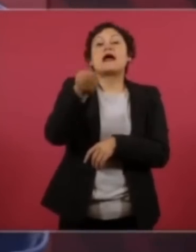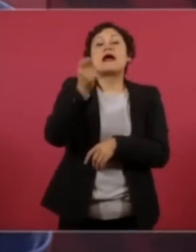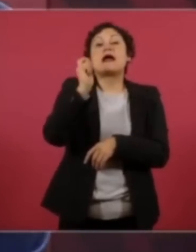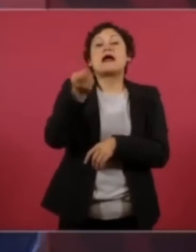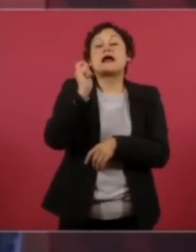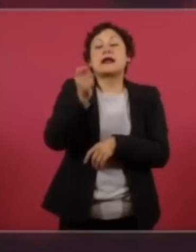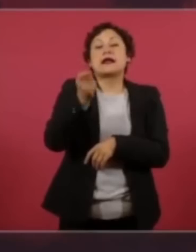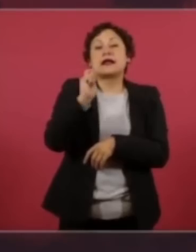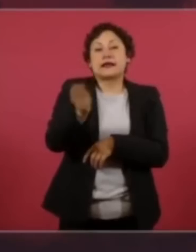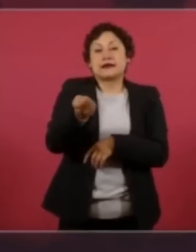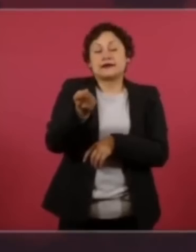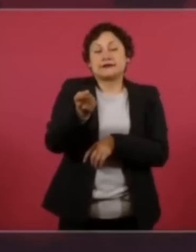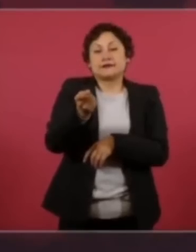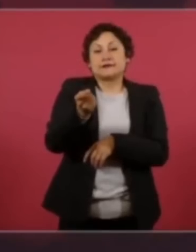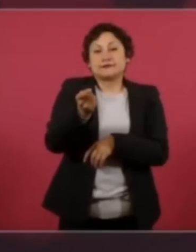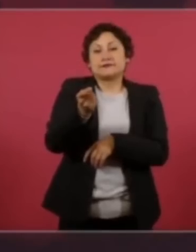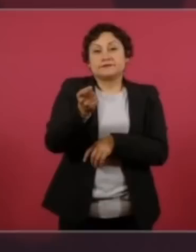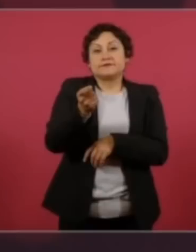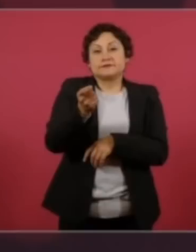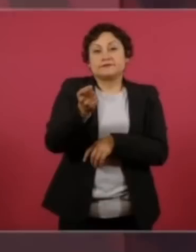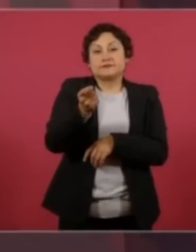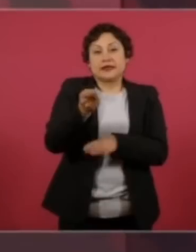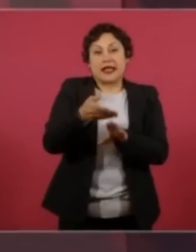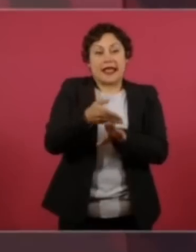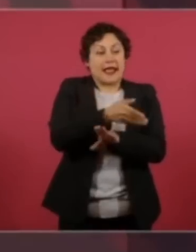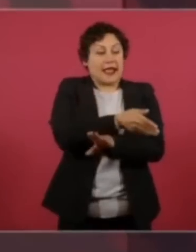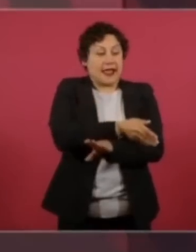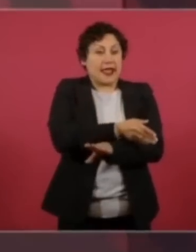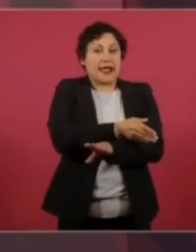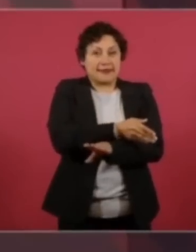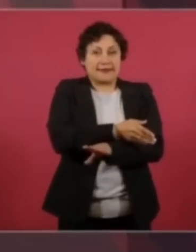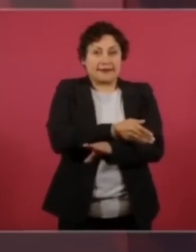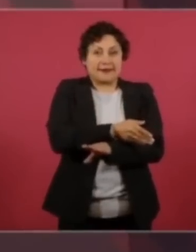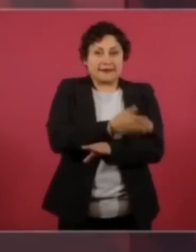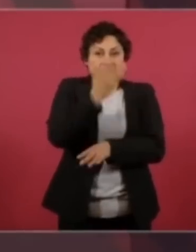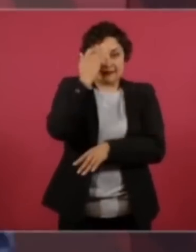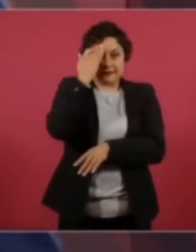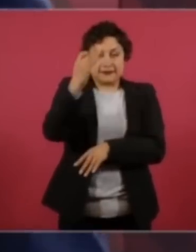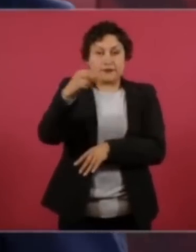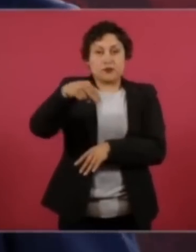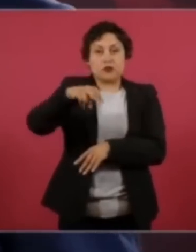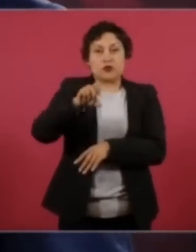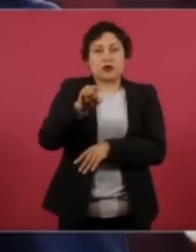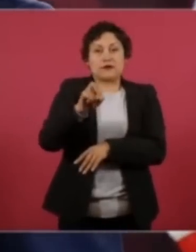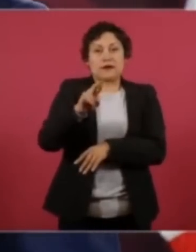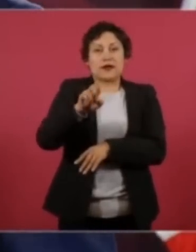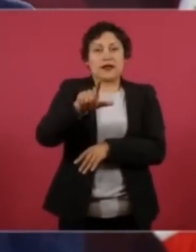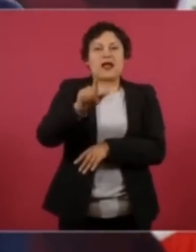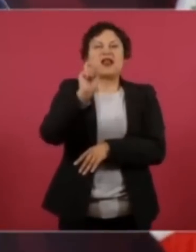que crearon en el periodo neoliberal, de que en vez de